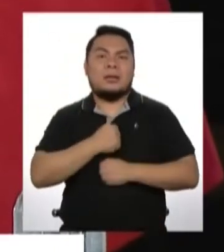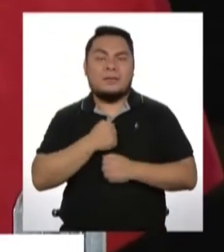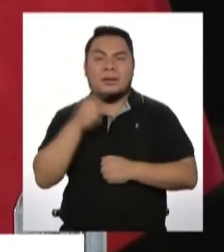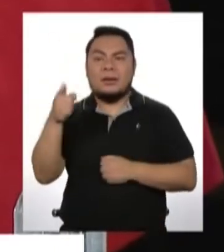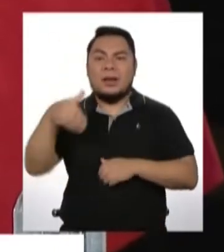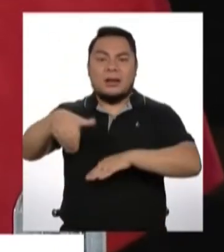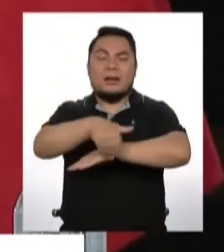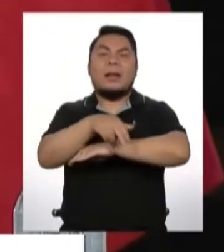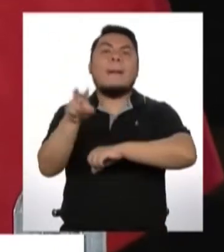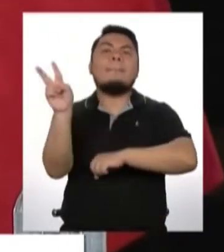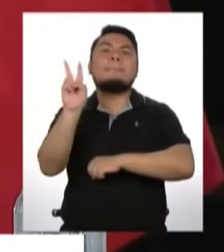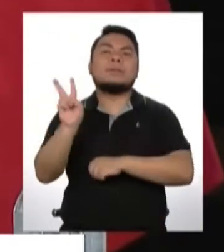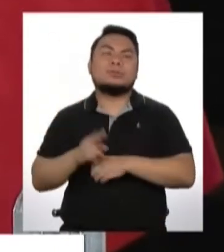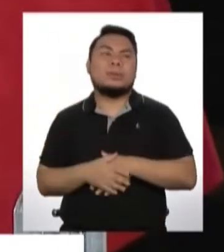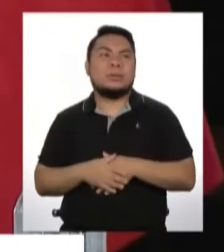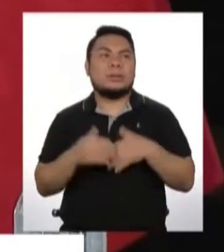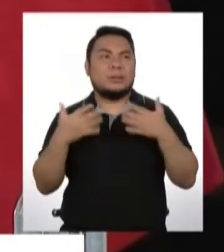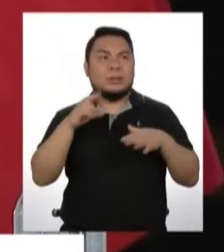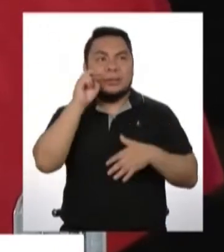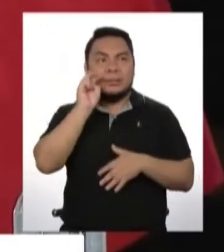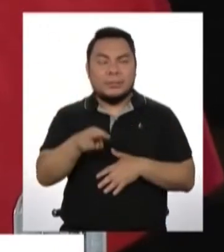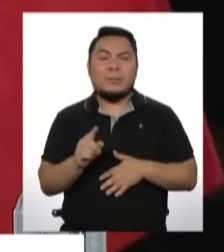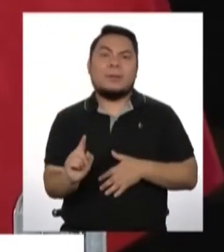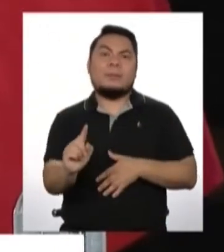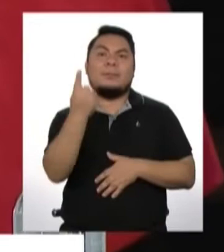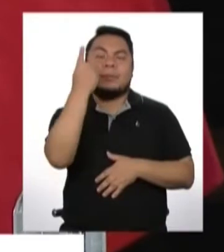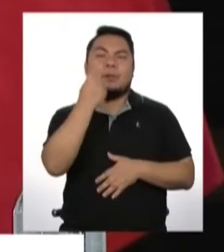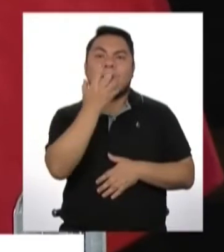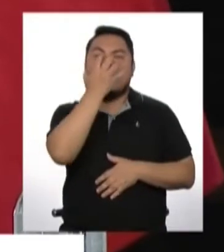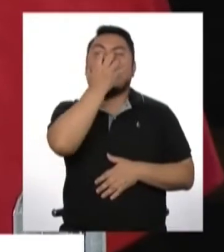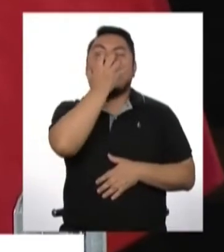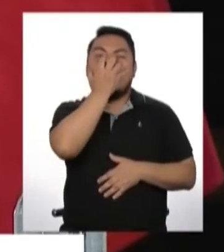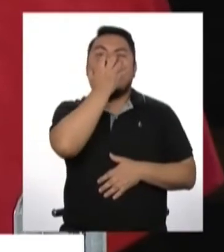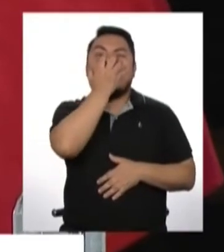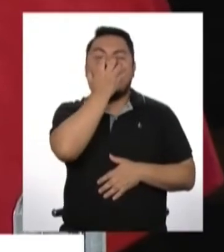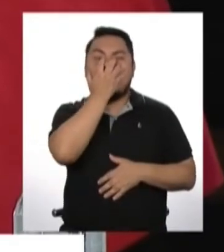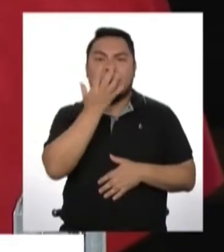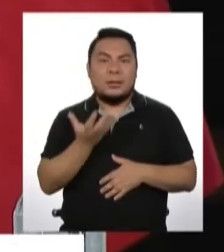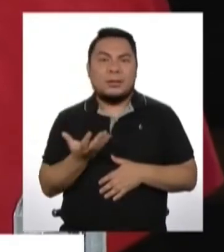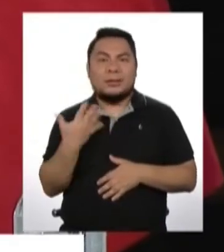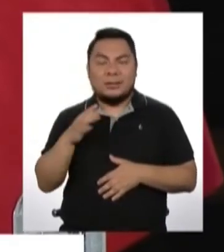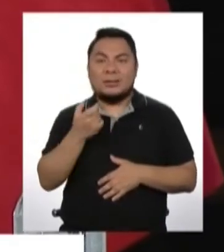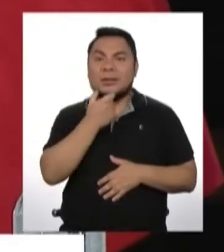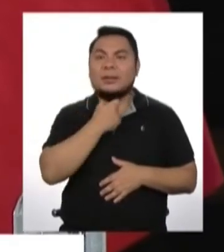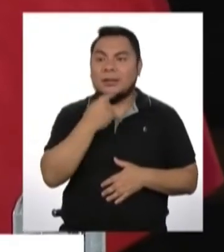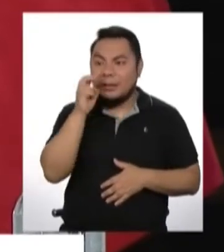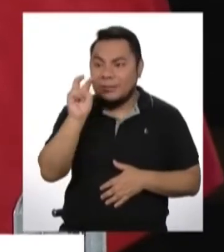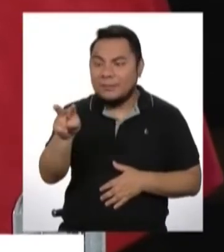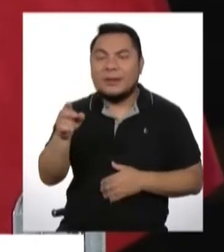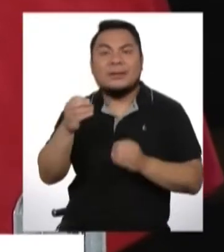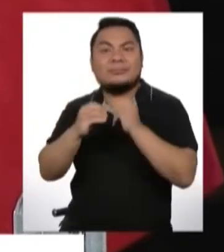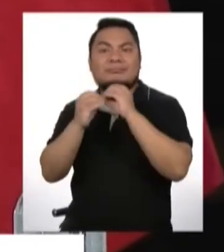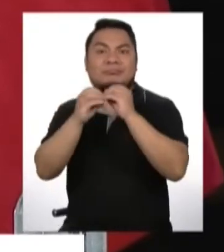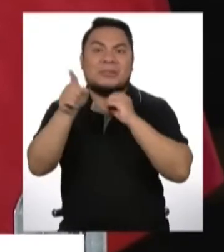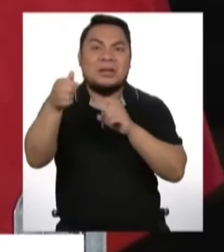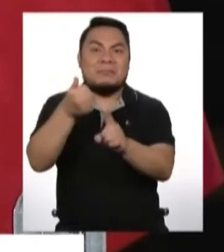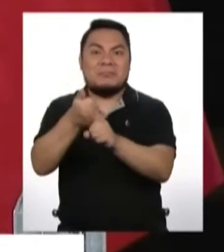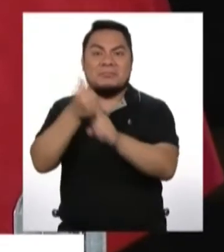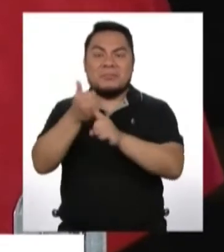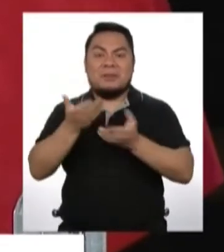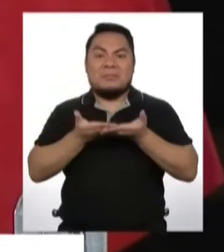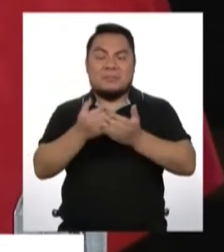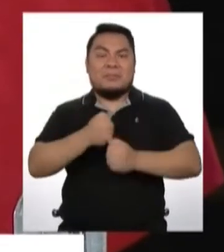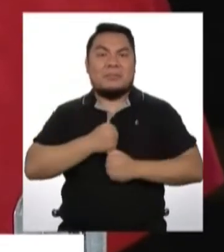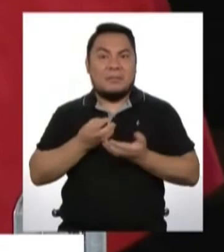Avenida Venezuela, y vimos ya el primer respirador artificial que había producido la